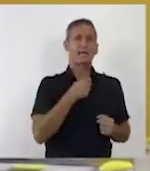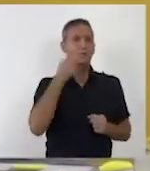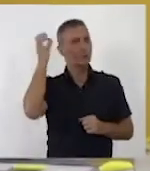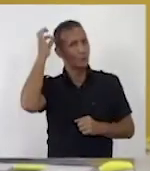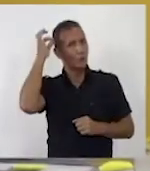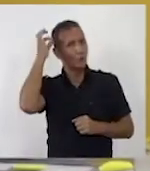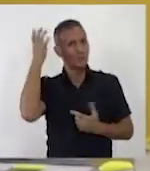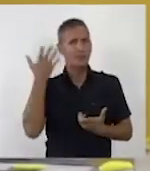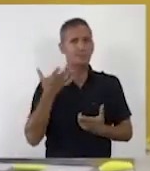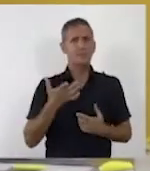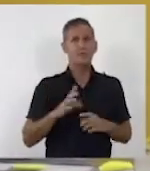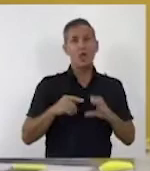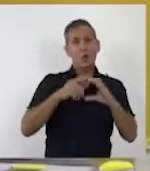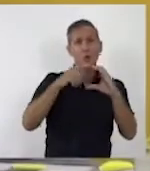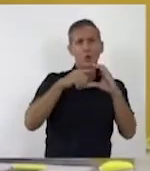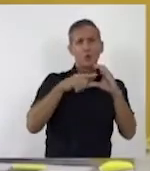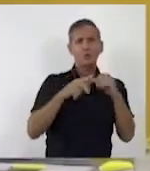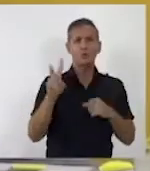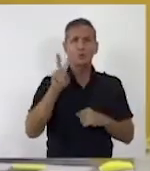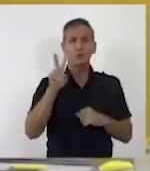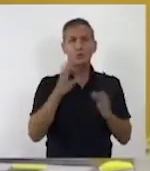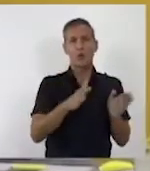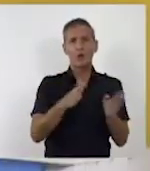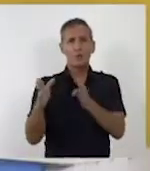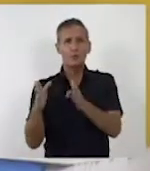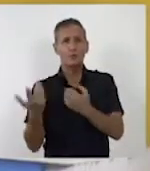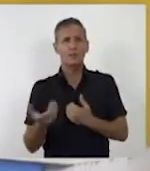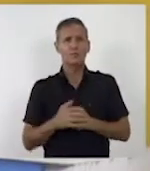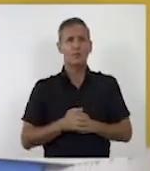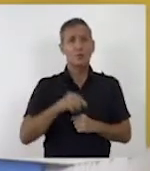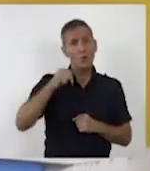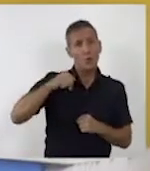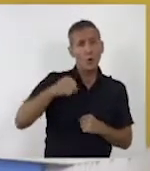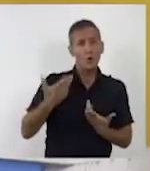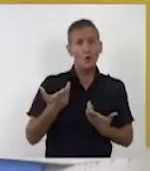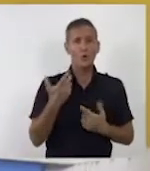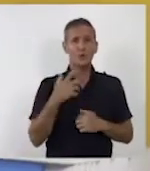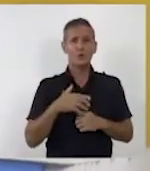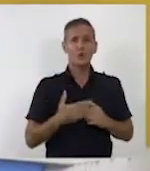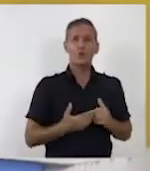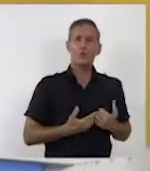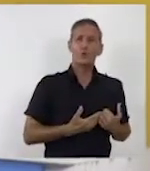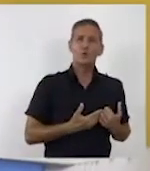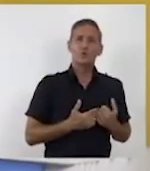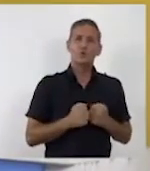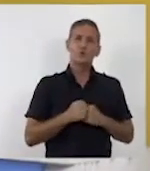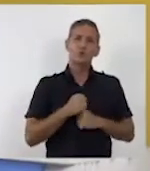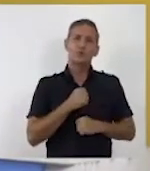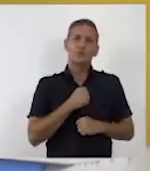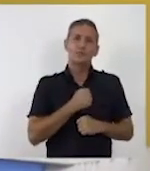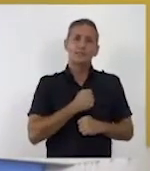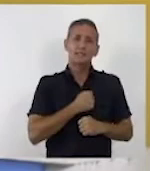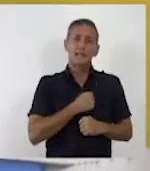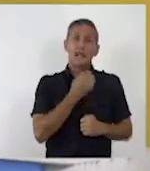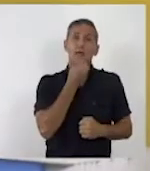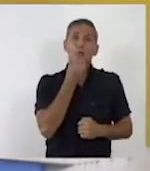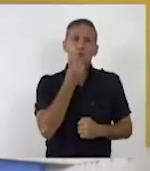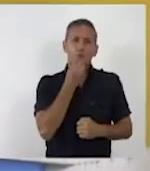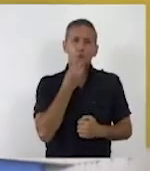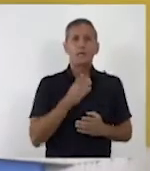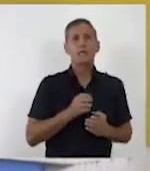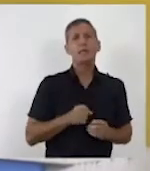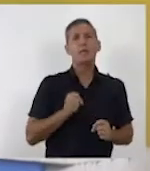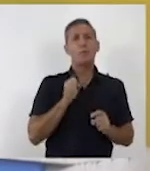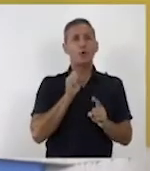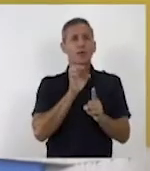pues ya concluimos los contenidos del segundo periodo y entonces hoy los vamos a invitar a que ustedes puedan iniciar